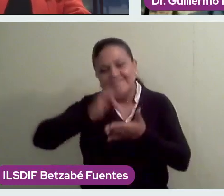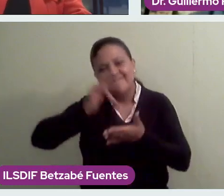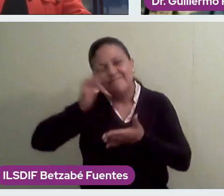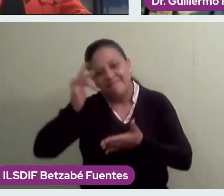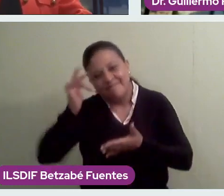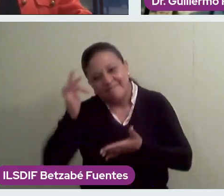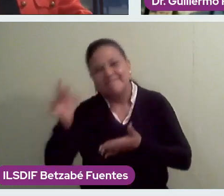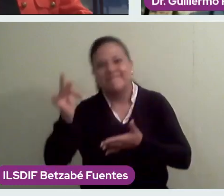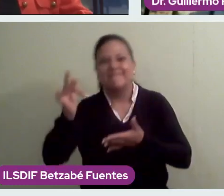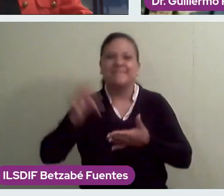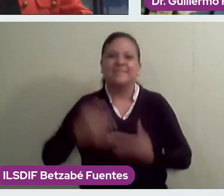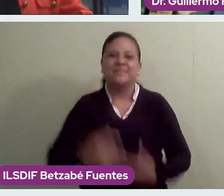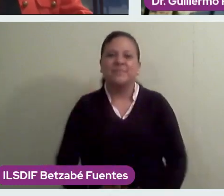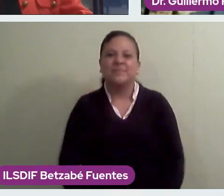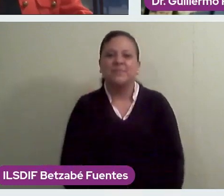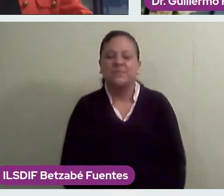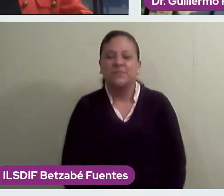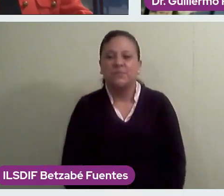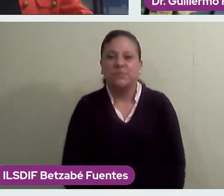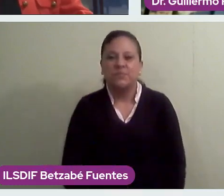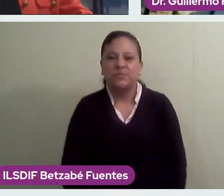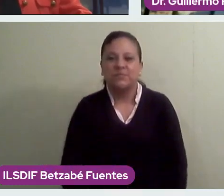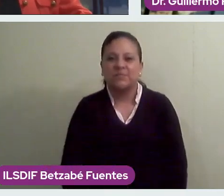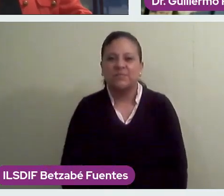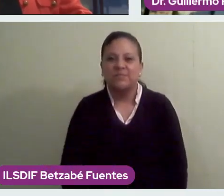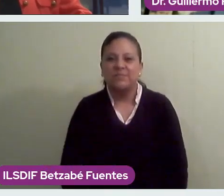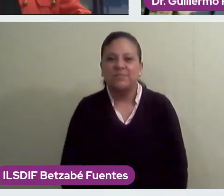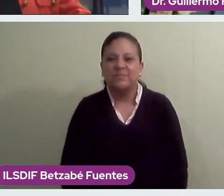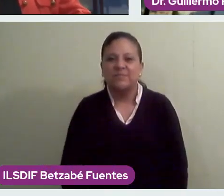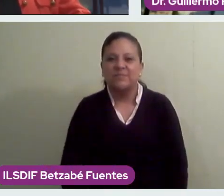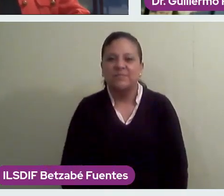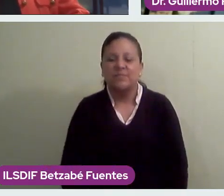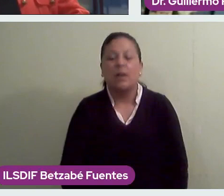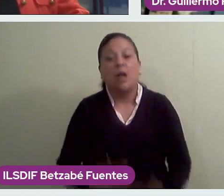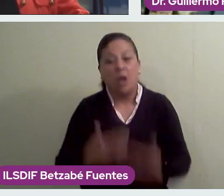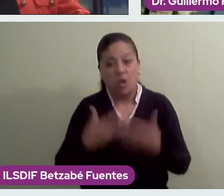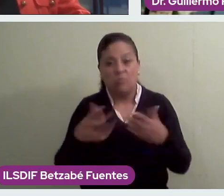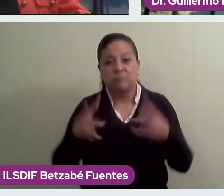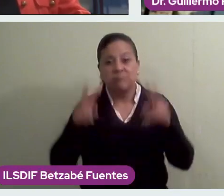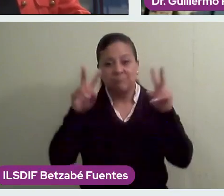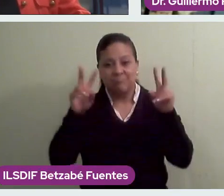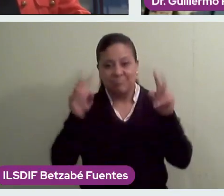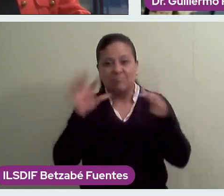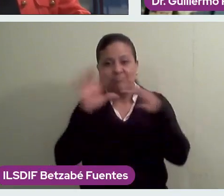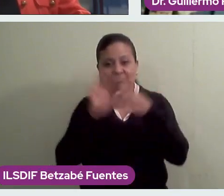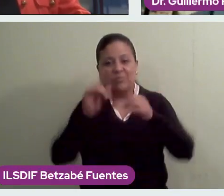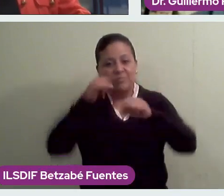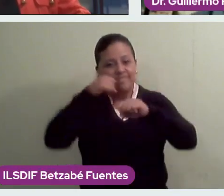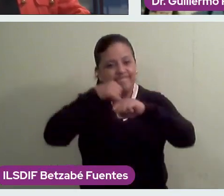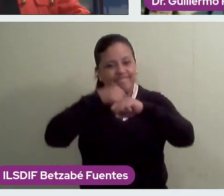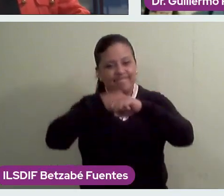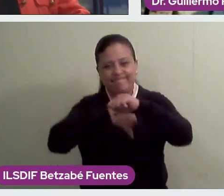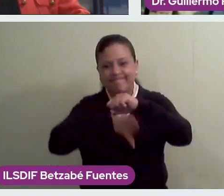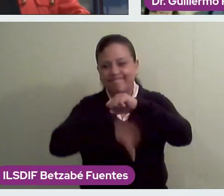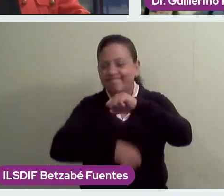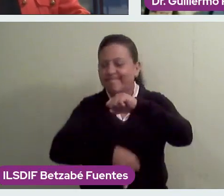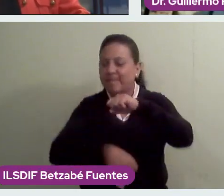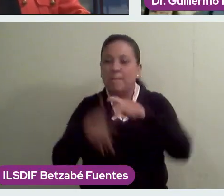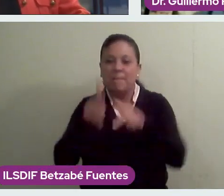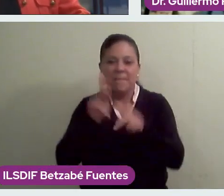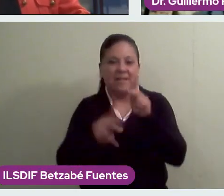Muchísimas gracias por tan extraordinaria plática y charla del día de hoy. Y bueno,